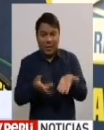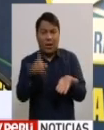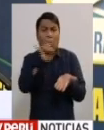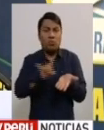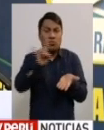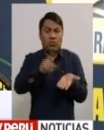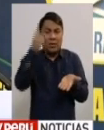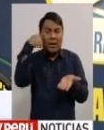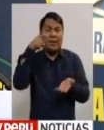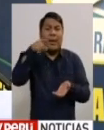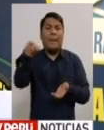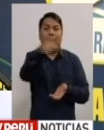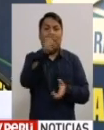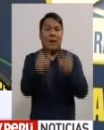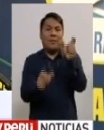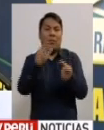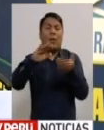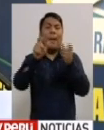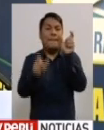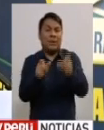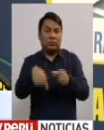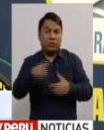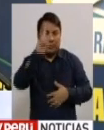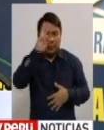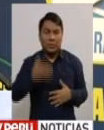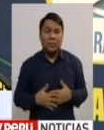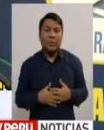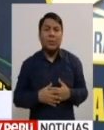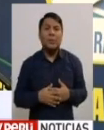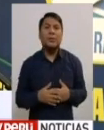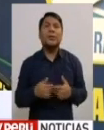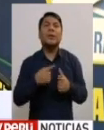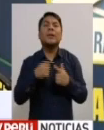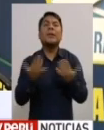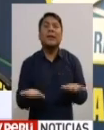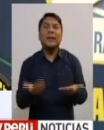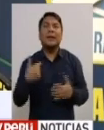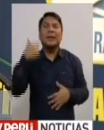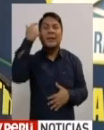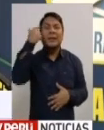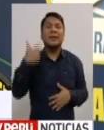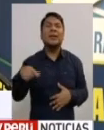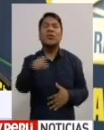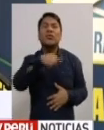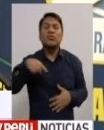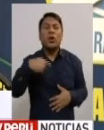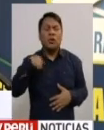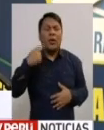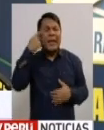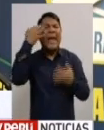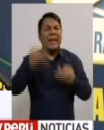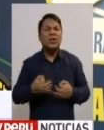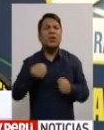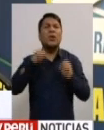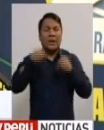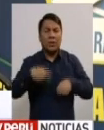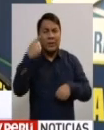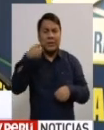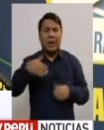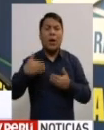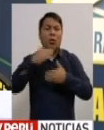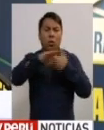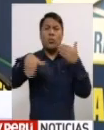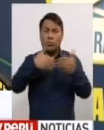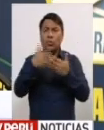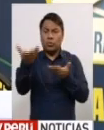posible. No lo he escuchado y el ministro tiene todo el derecho, perdón, un momentito, tiene todo el derecho de dar todas